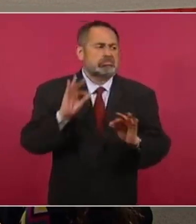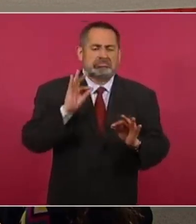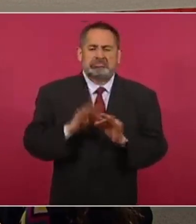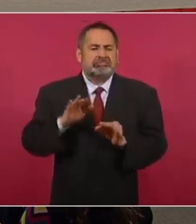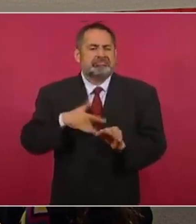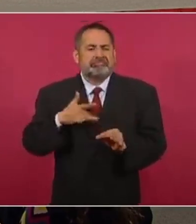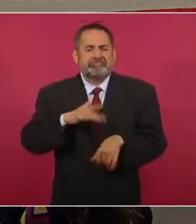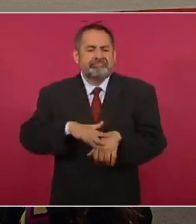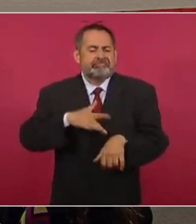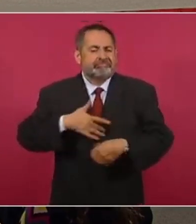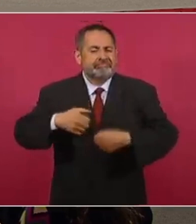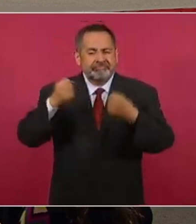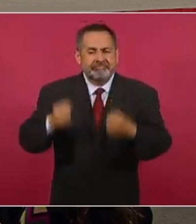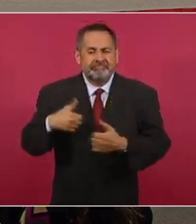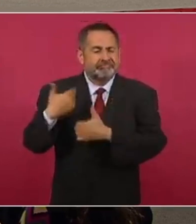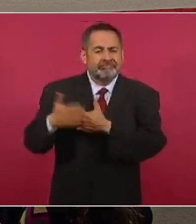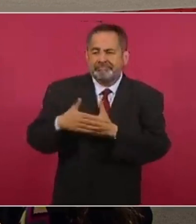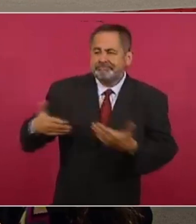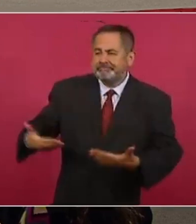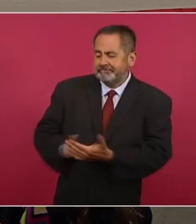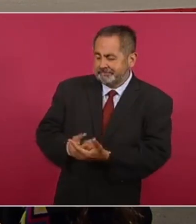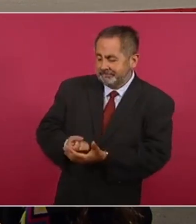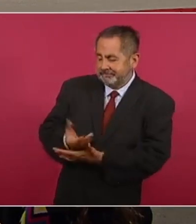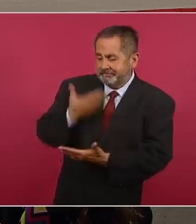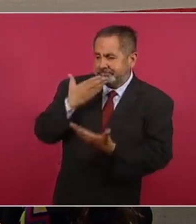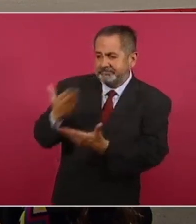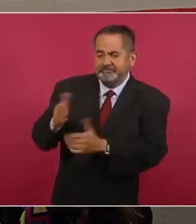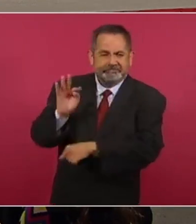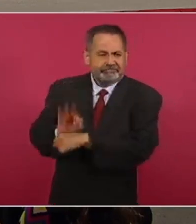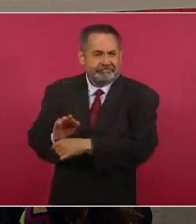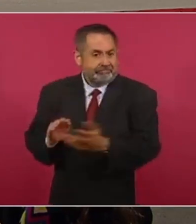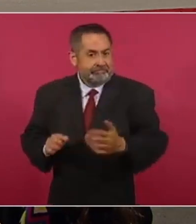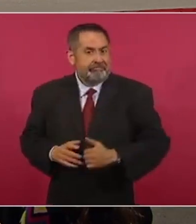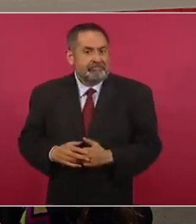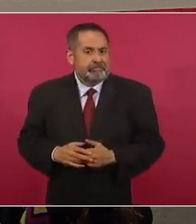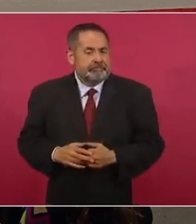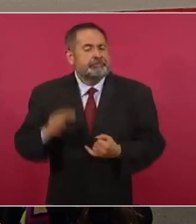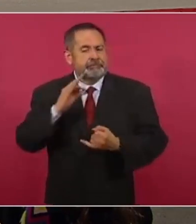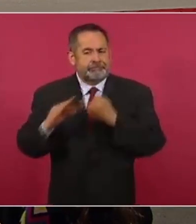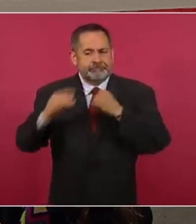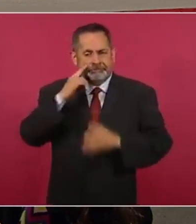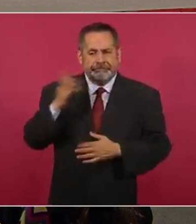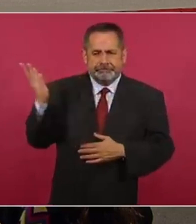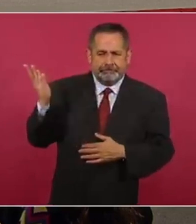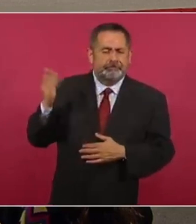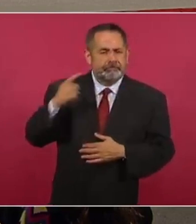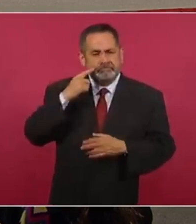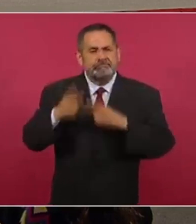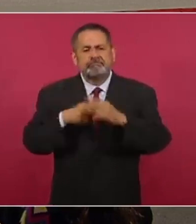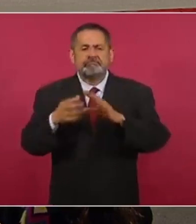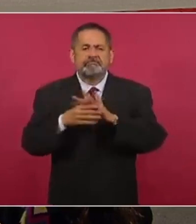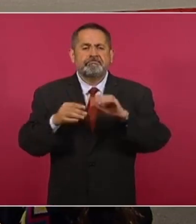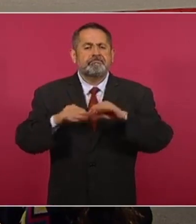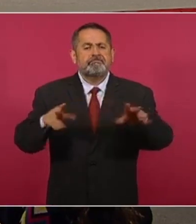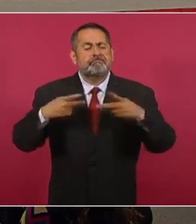a quienes se van a convertir en males y por último tenemos este este este elemento y para eso que sea dirigirme a la